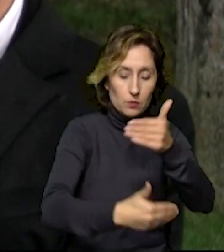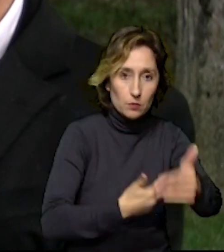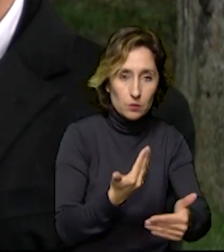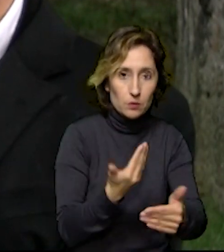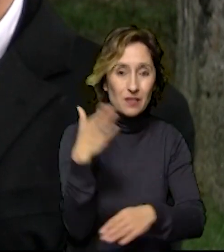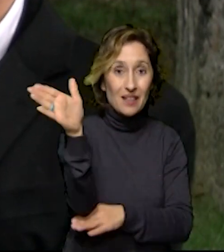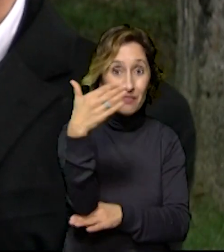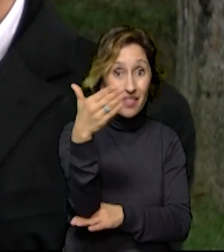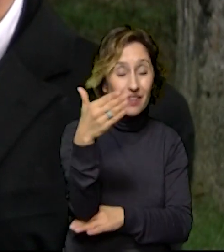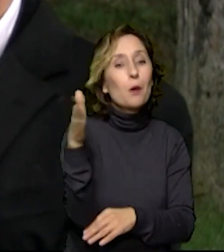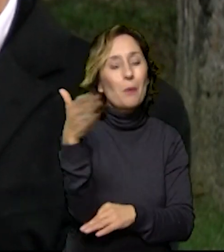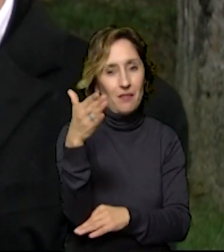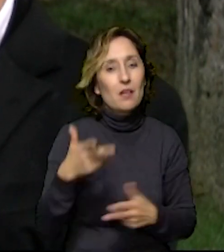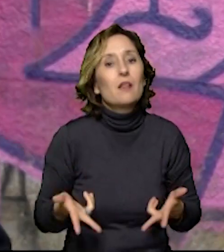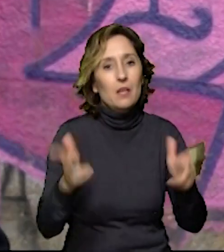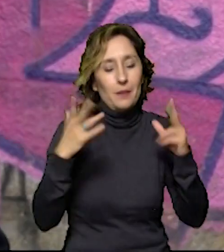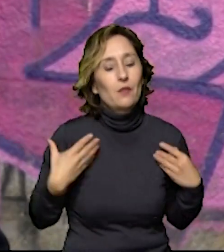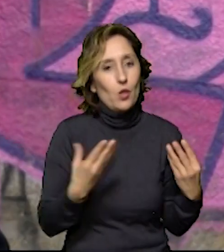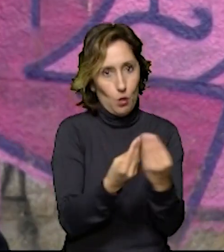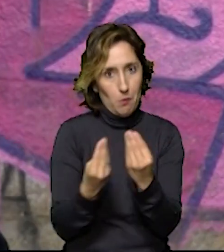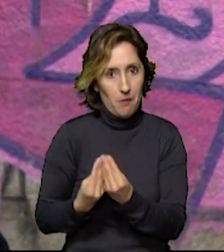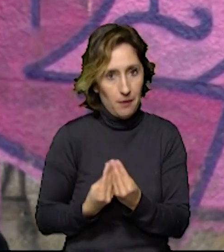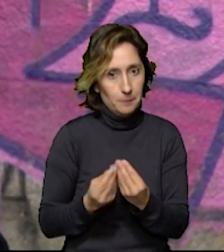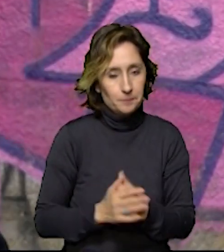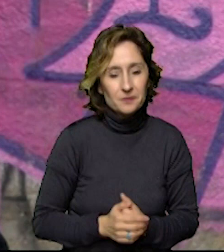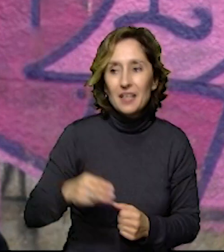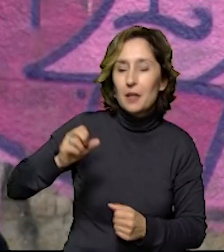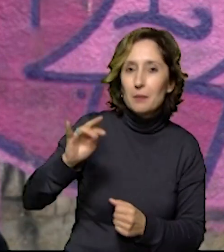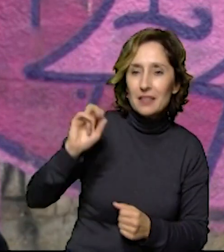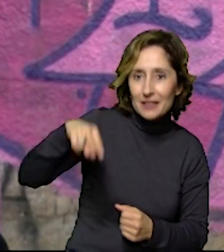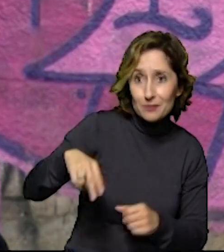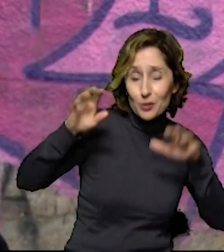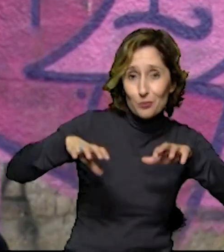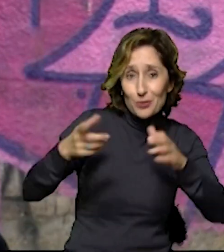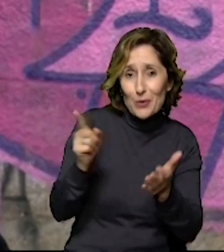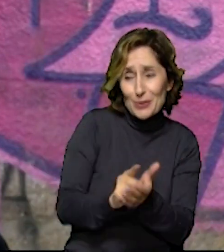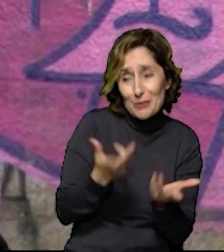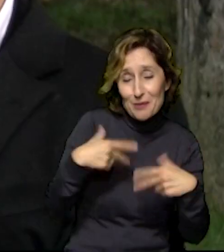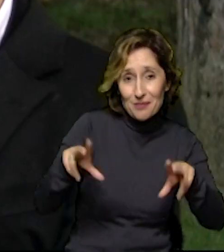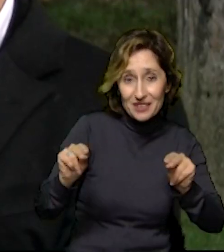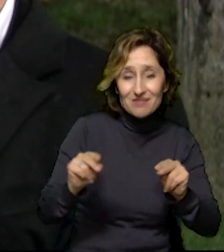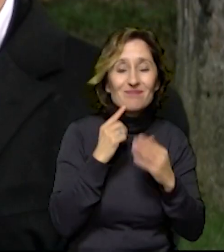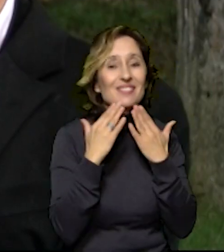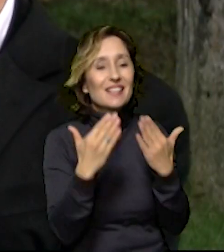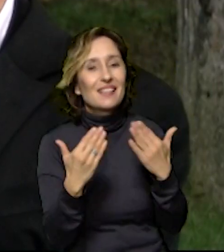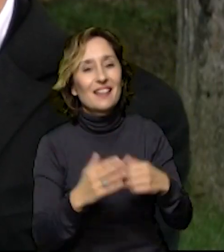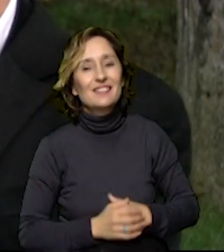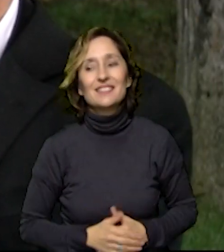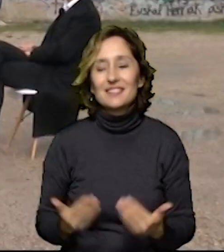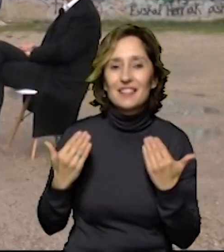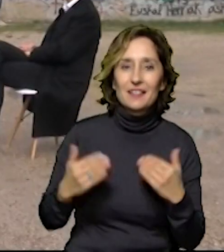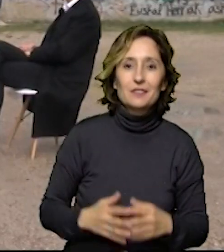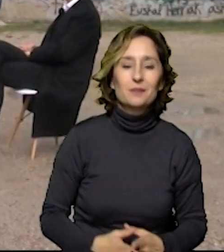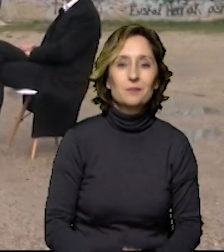y la bandera de la libertad y de la convivencia. Martín Zabalza-Arregui, vuelve la lluvia y así terminamos. Muchas gracias. Muchas gracias.